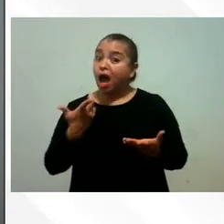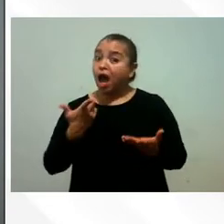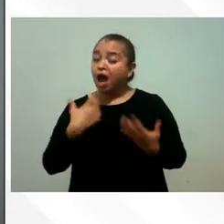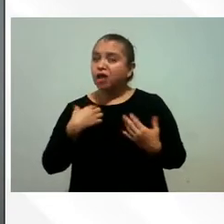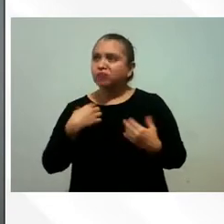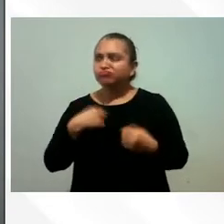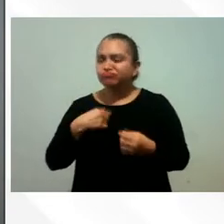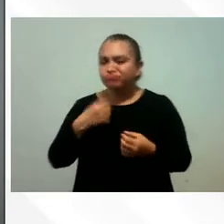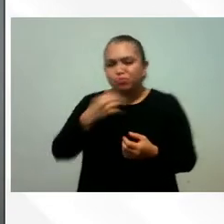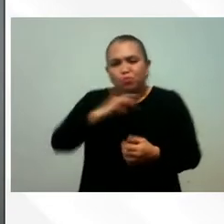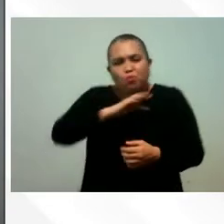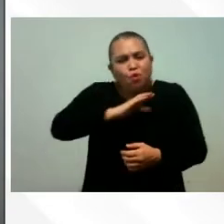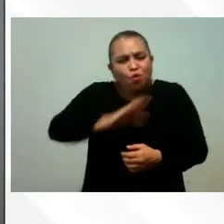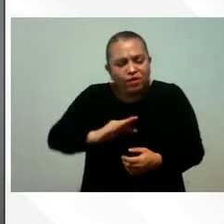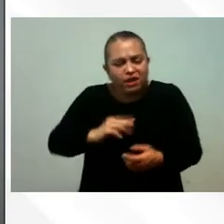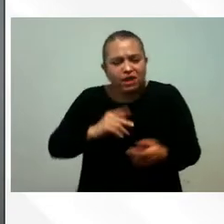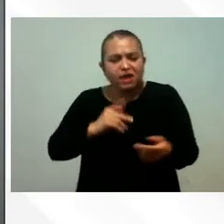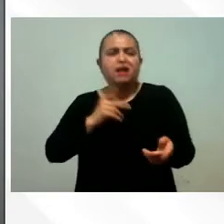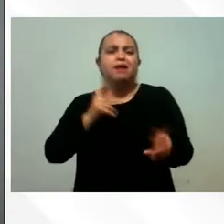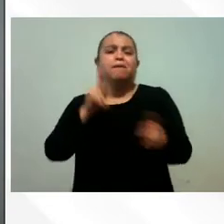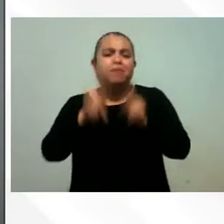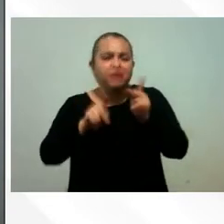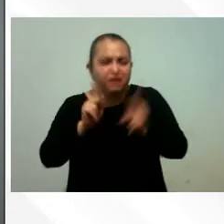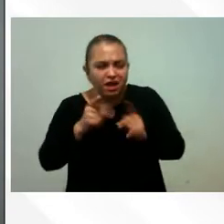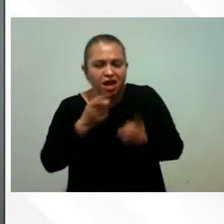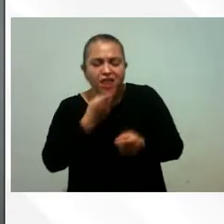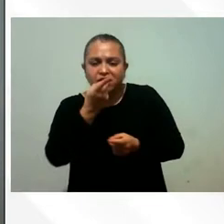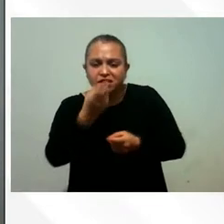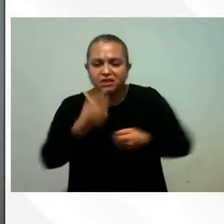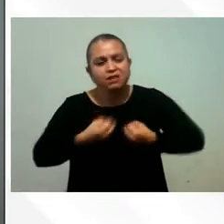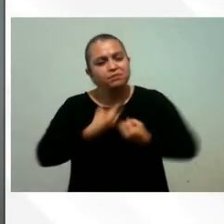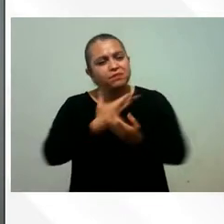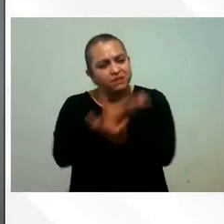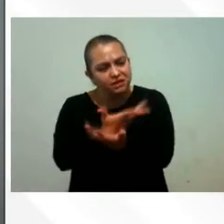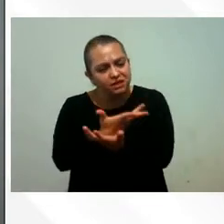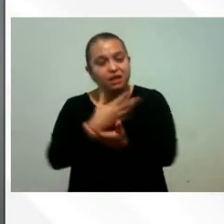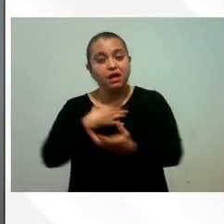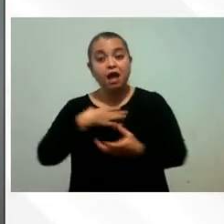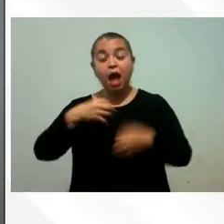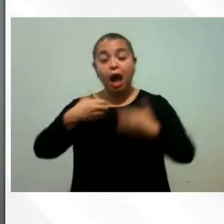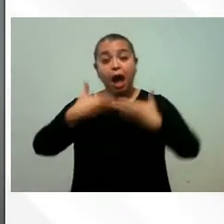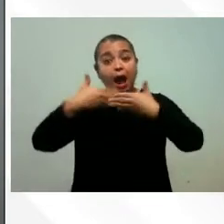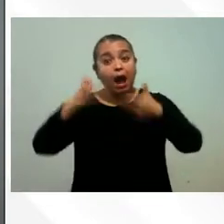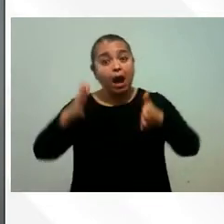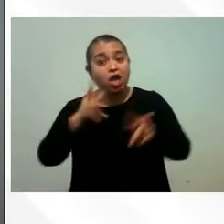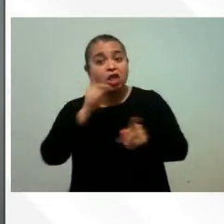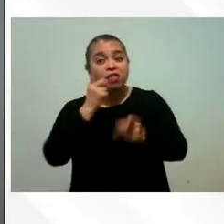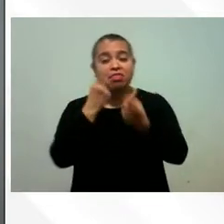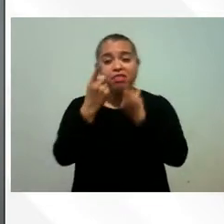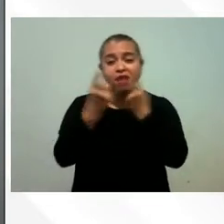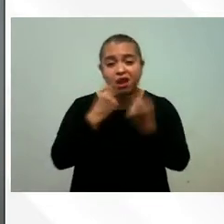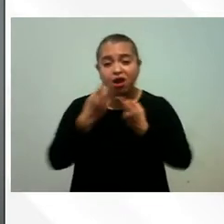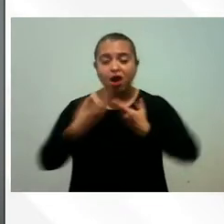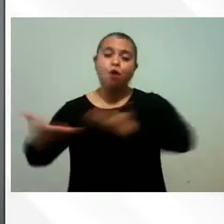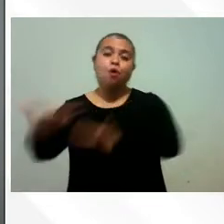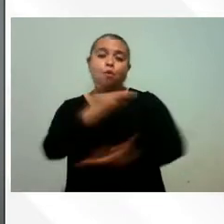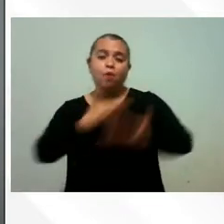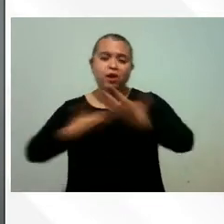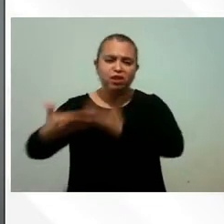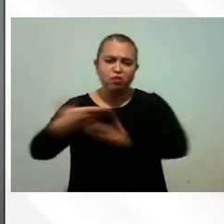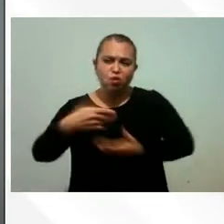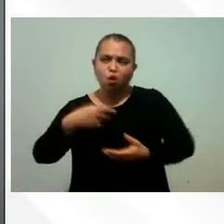que piensan y lo que sienten, de abrir espacios de diálogo donde ellos puedan compartir todo esto como lo hicimos nosotros,